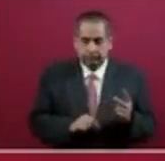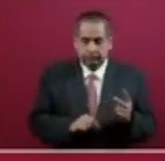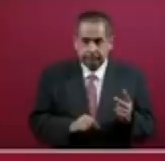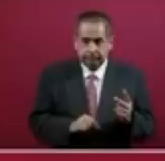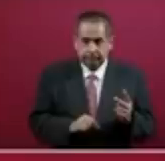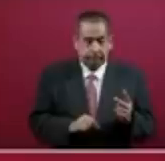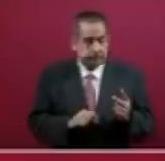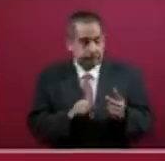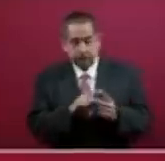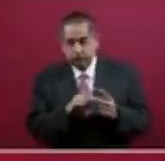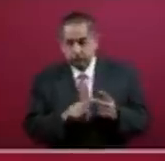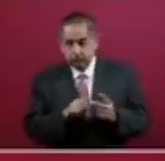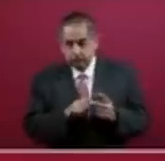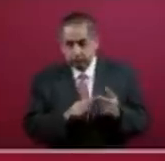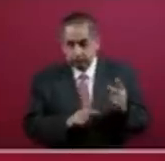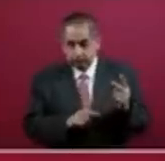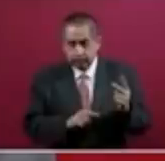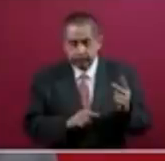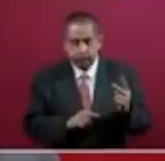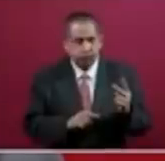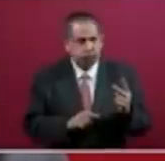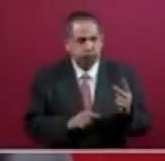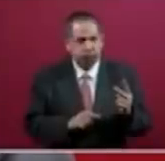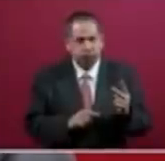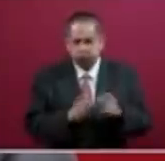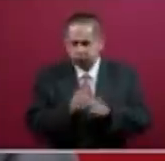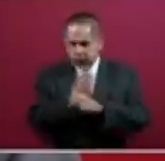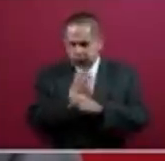Y los dos estados